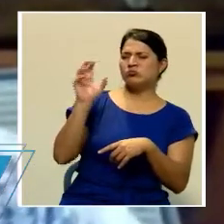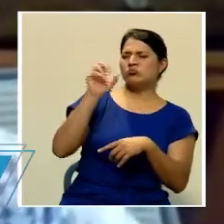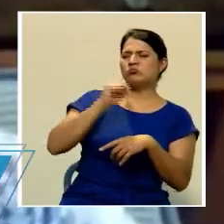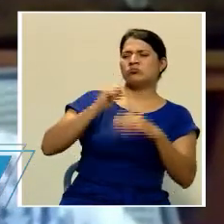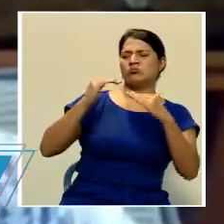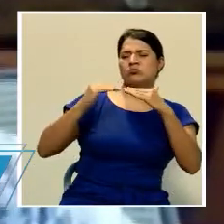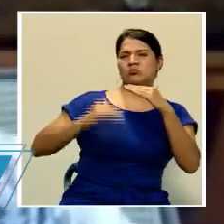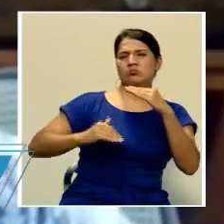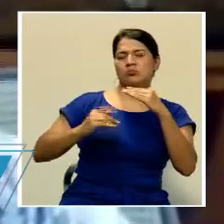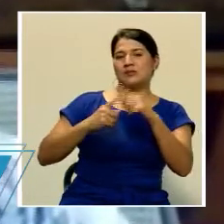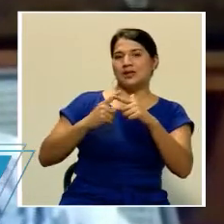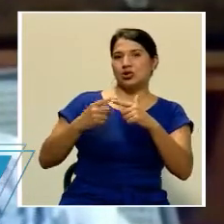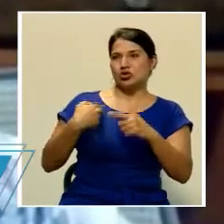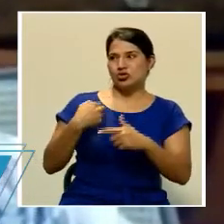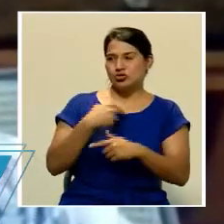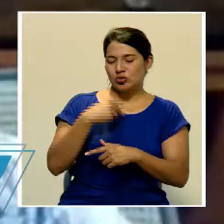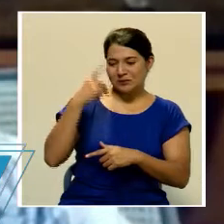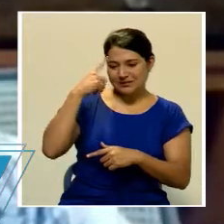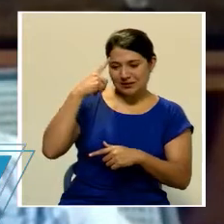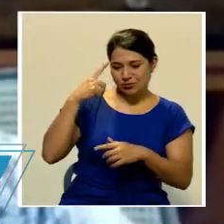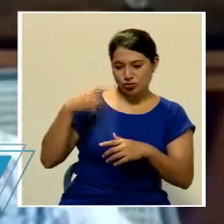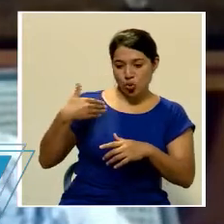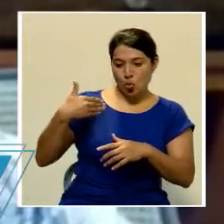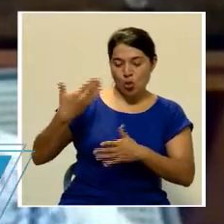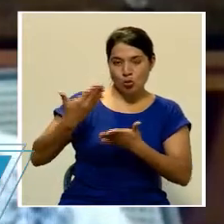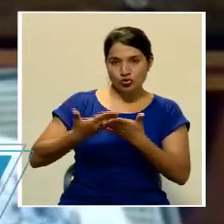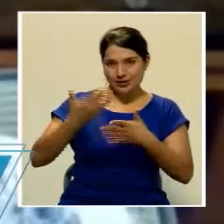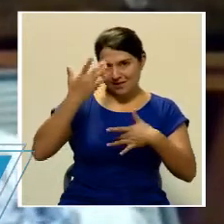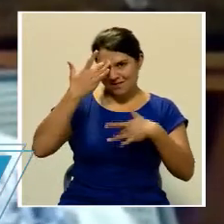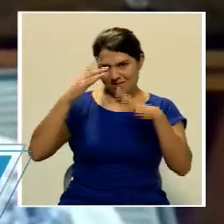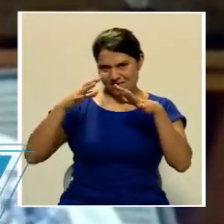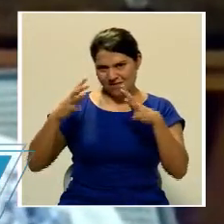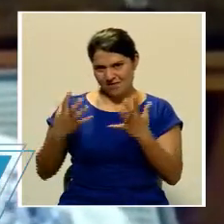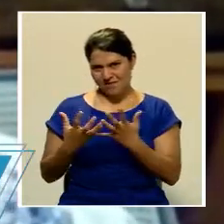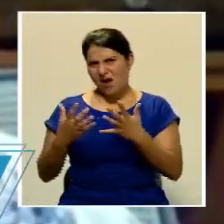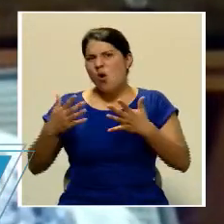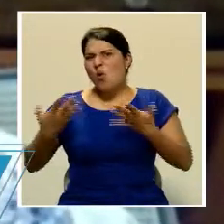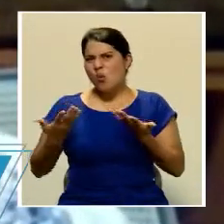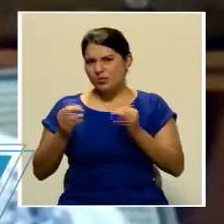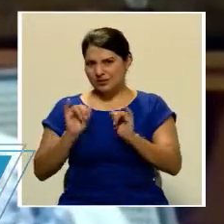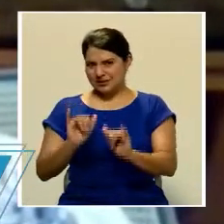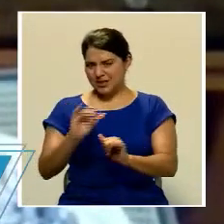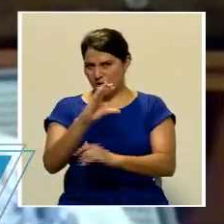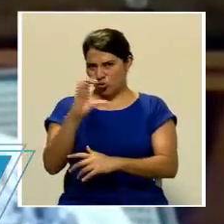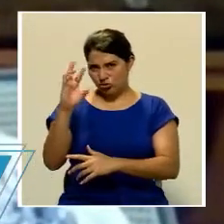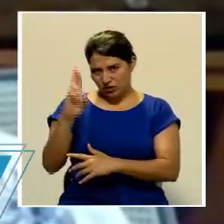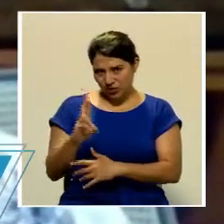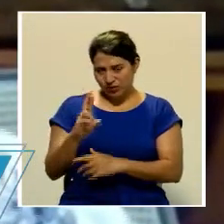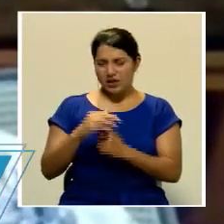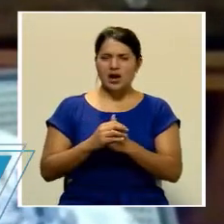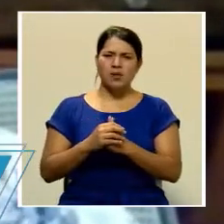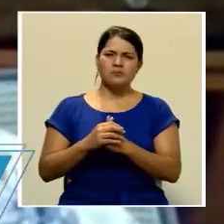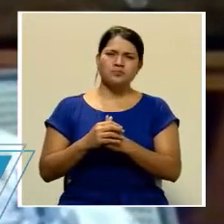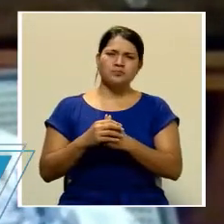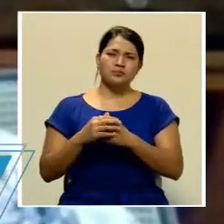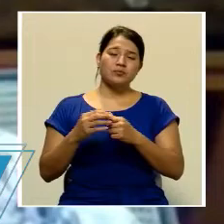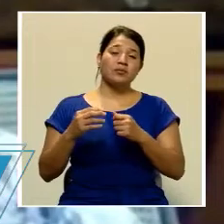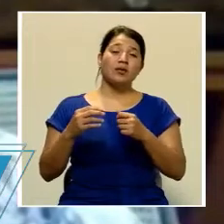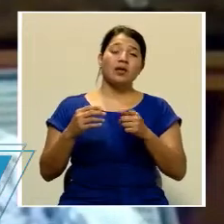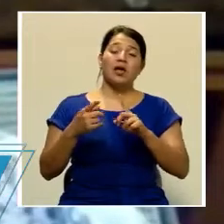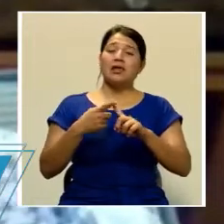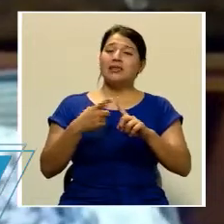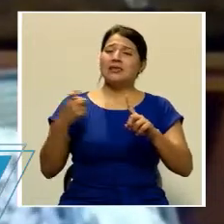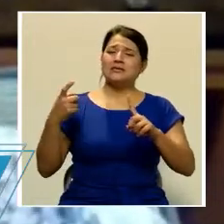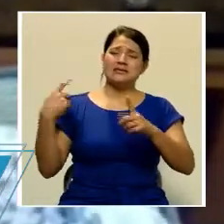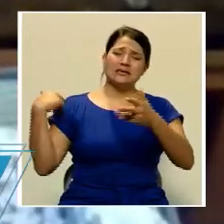qué momento cómo nos tomaba eso. Históricamente, digamos, a través de los años hemos ido logrando cerrar algunas